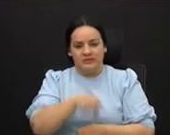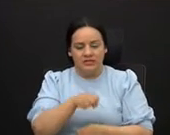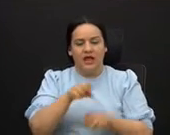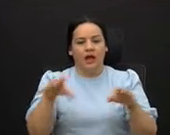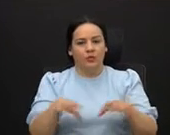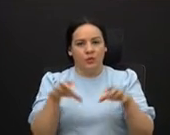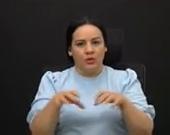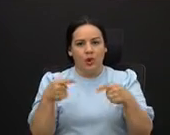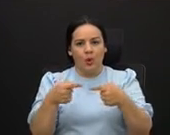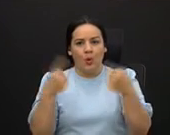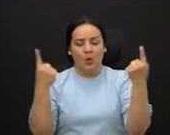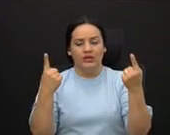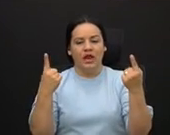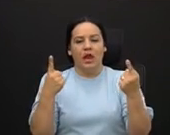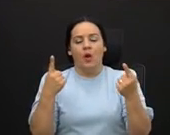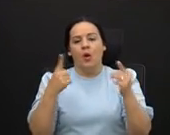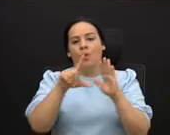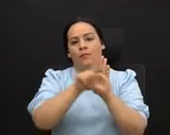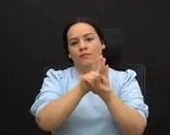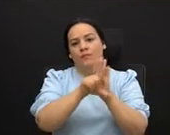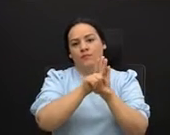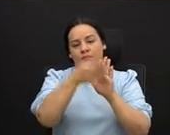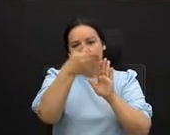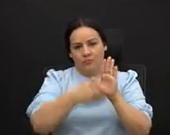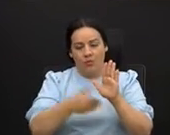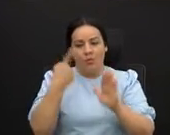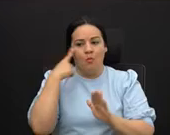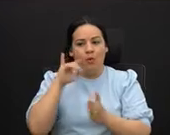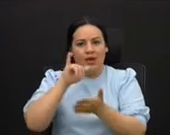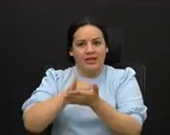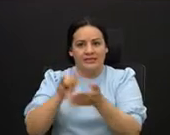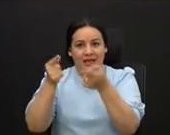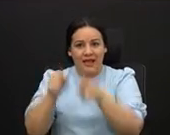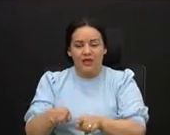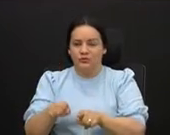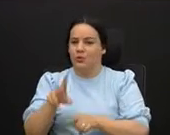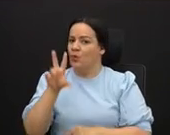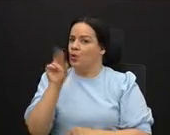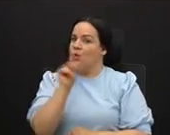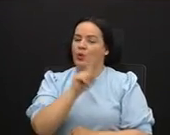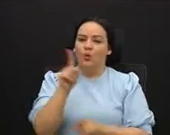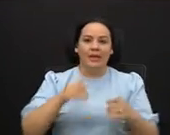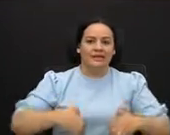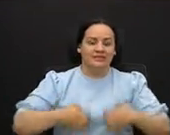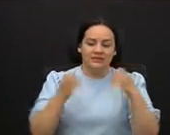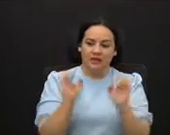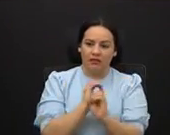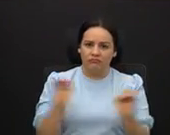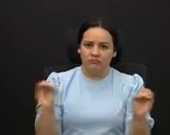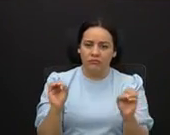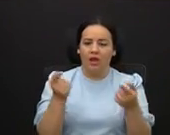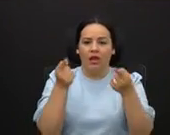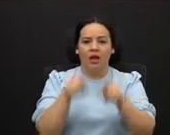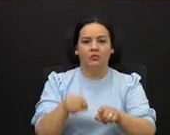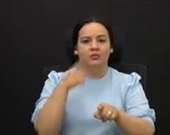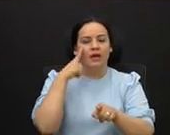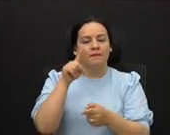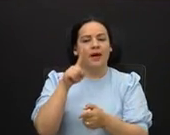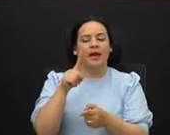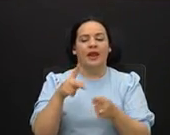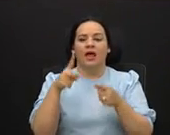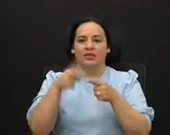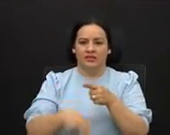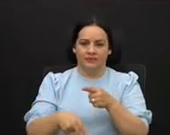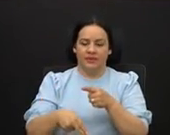del ordenamiento jurídico, por lo que en este caso, en concreto, no existe ninguna causa para cesar de su